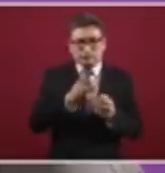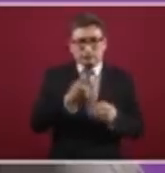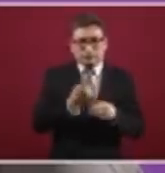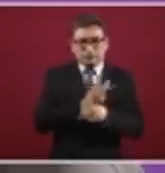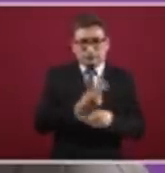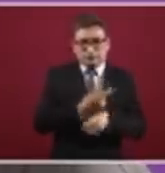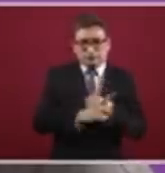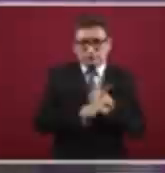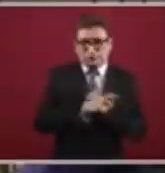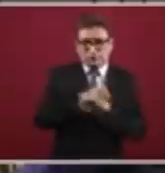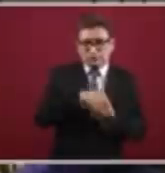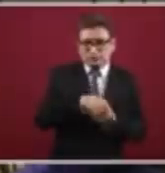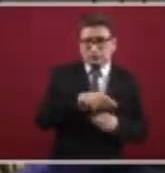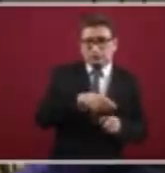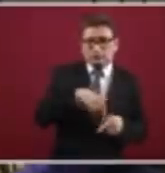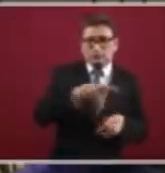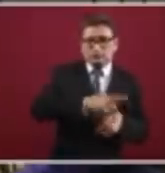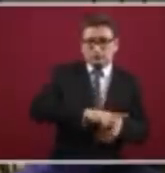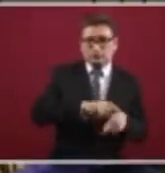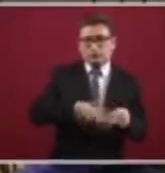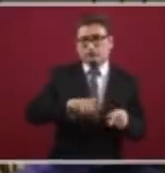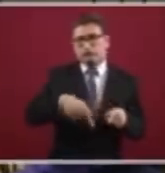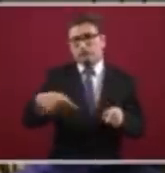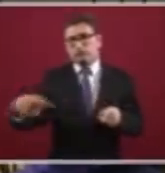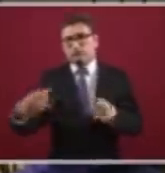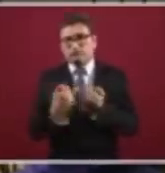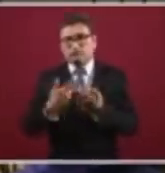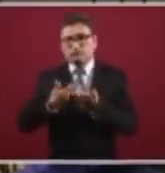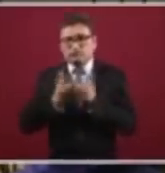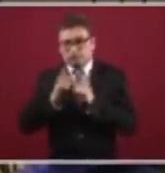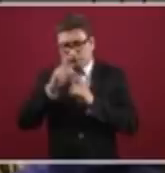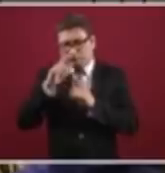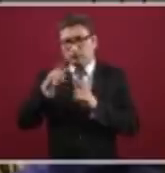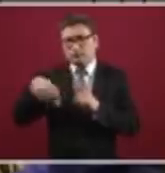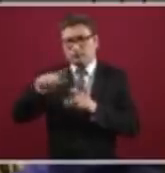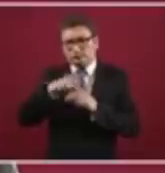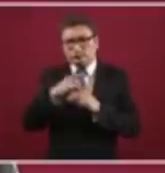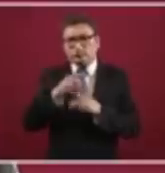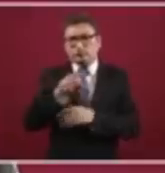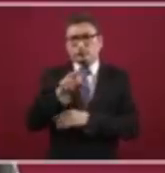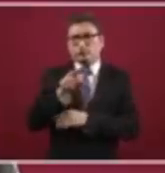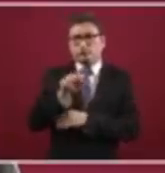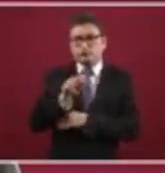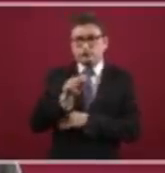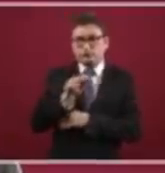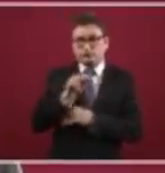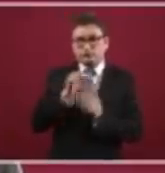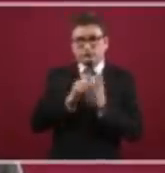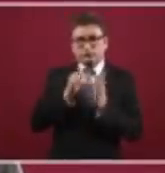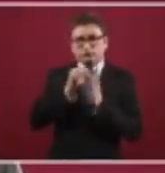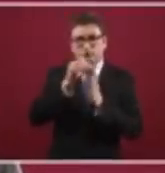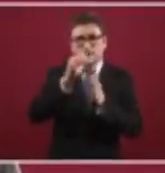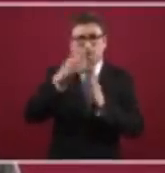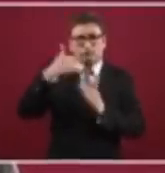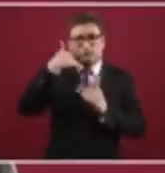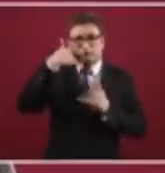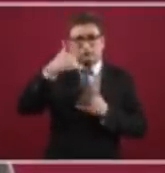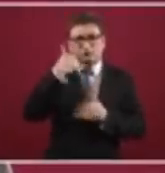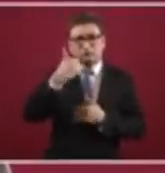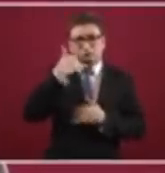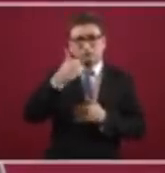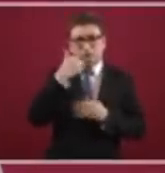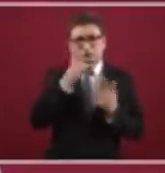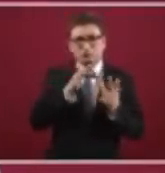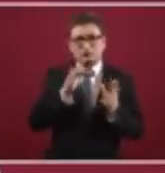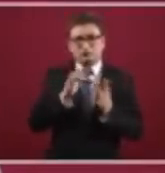este grupo científico ha hecho el análisis de 80 millones de registros llamadas de llamadas celebradas